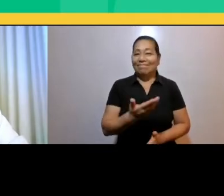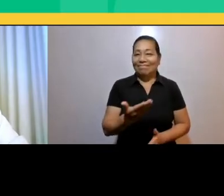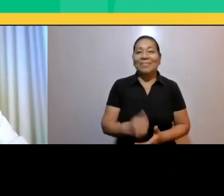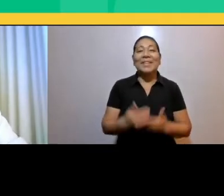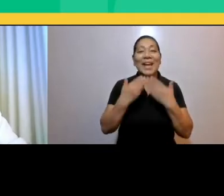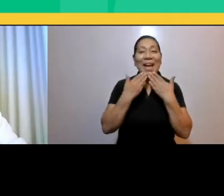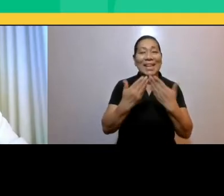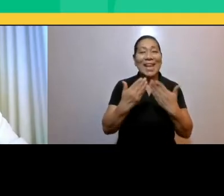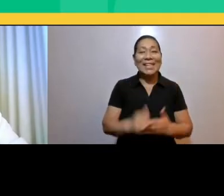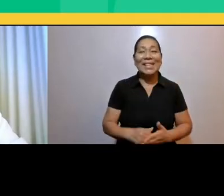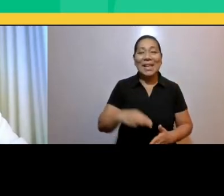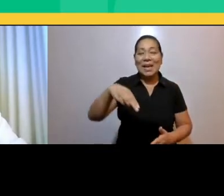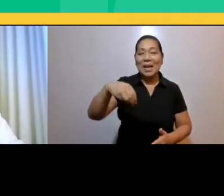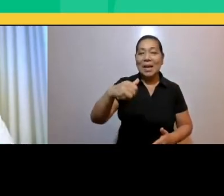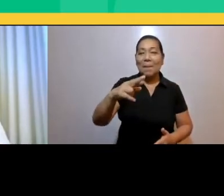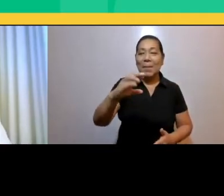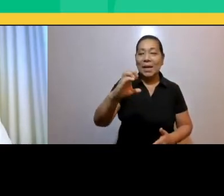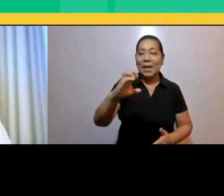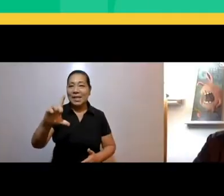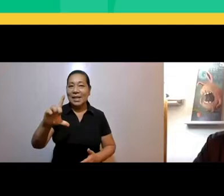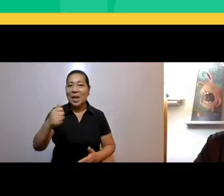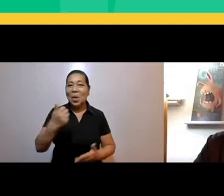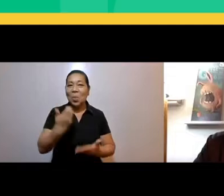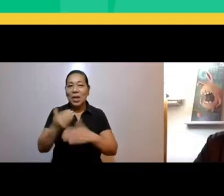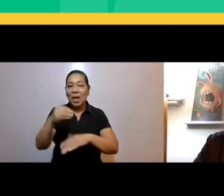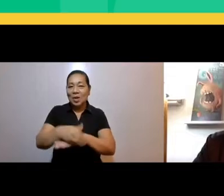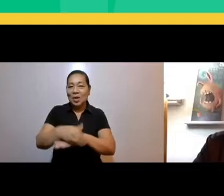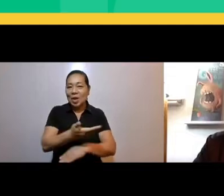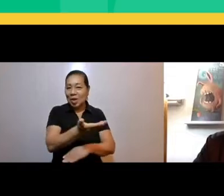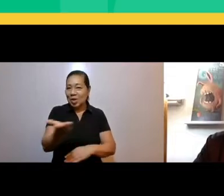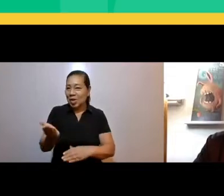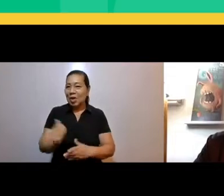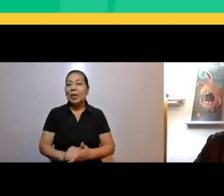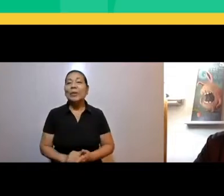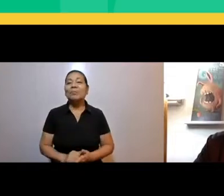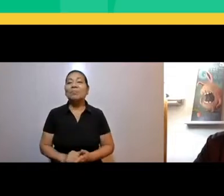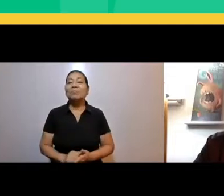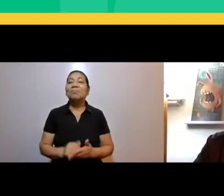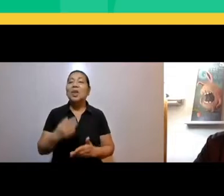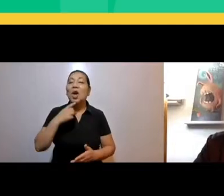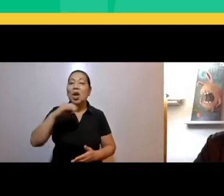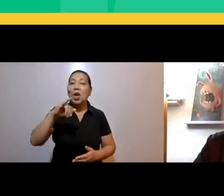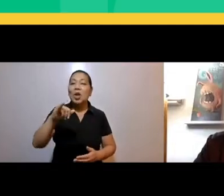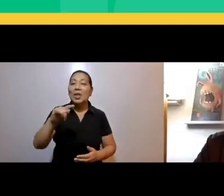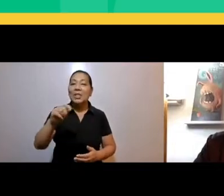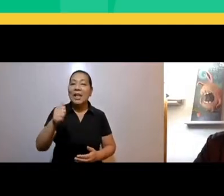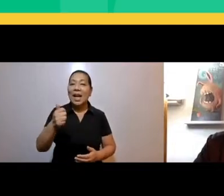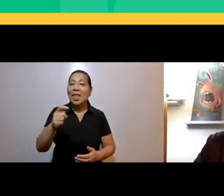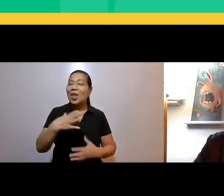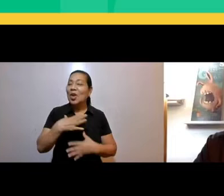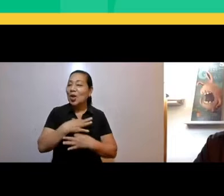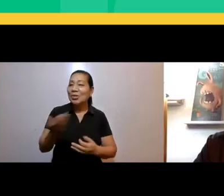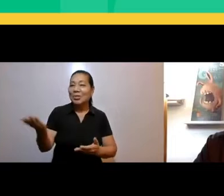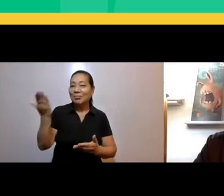Muchas gracias, Marcela. Bueno, buenas noches con todas, con todos, con todes. José Antonio Arruz, es un gusto poder